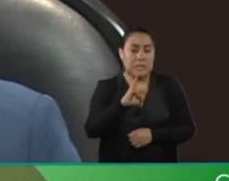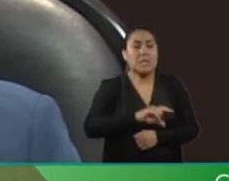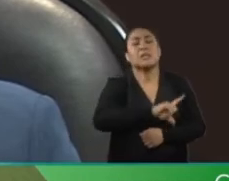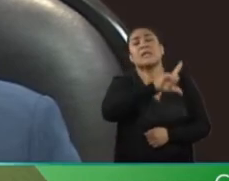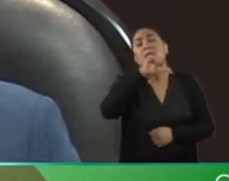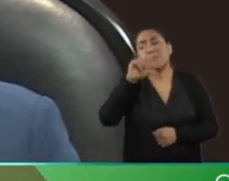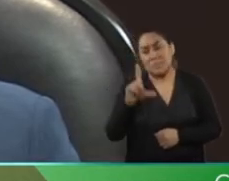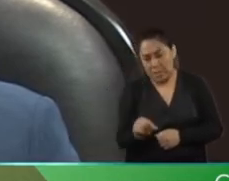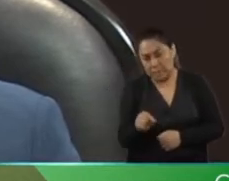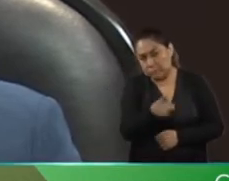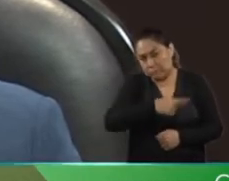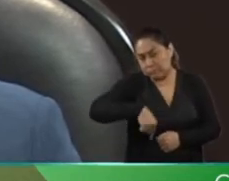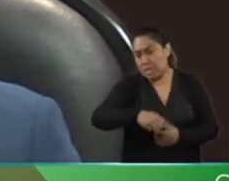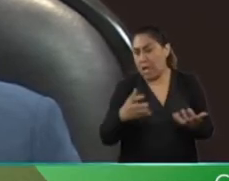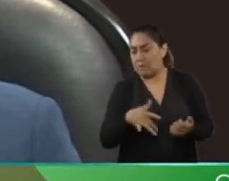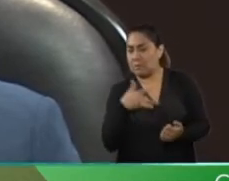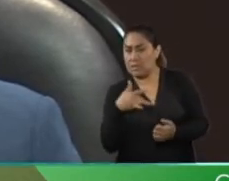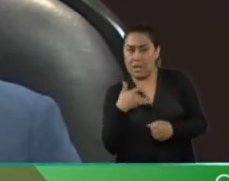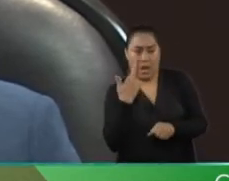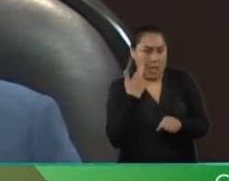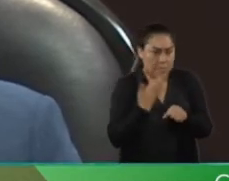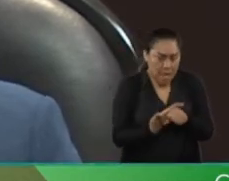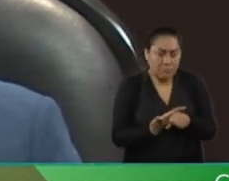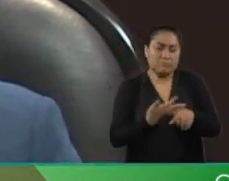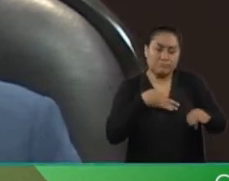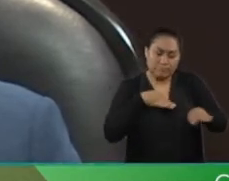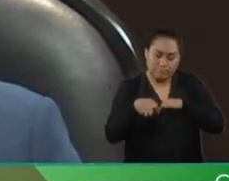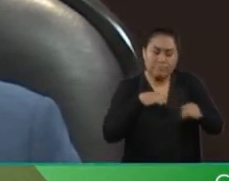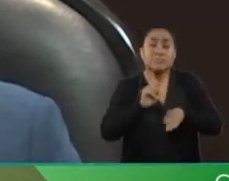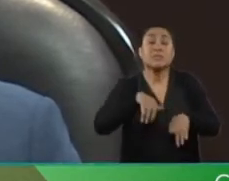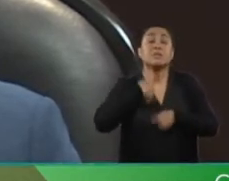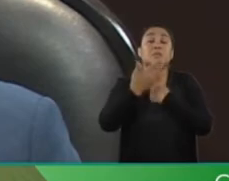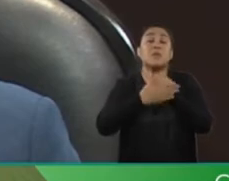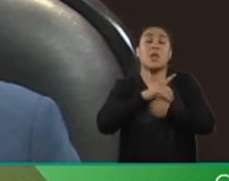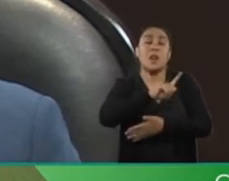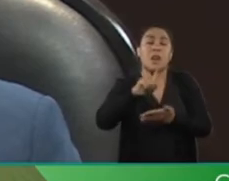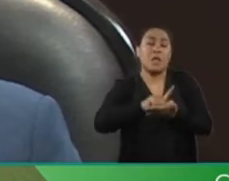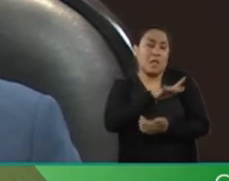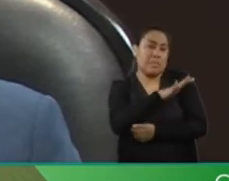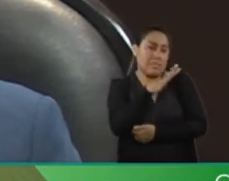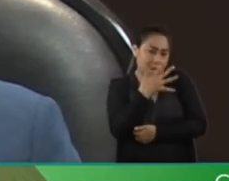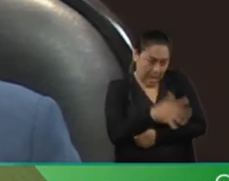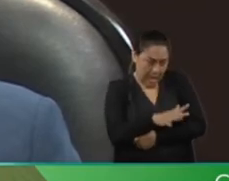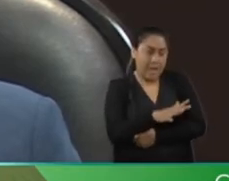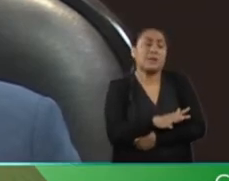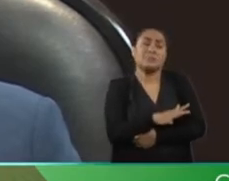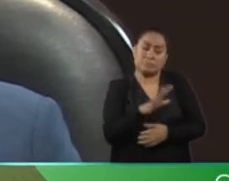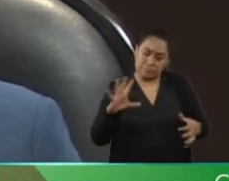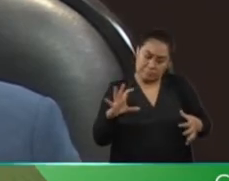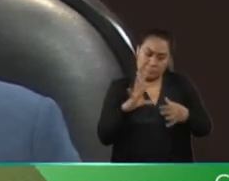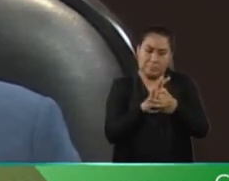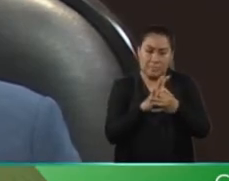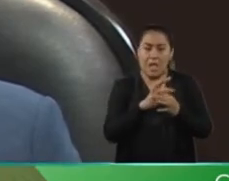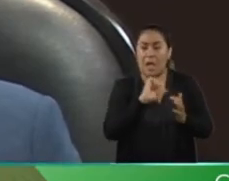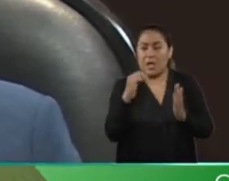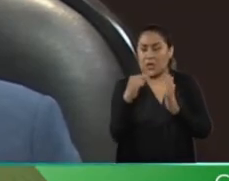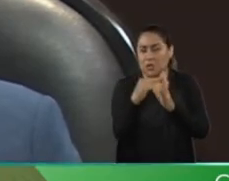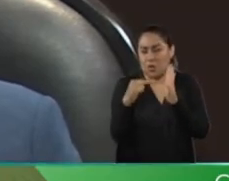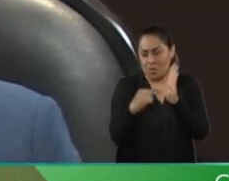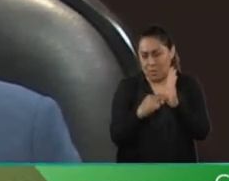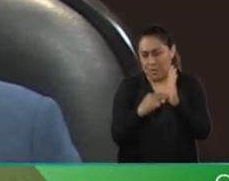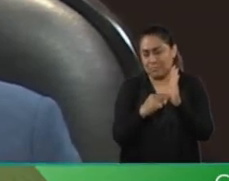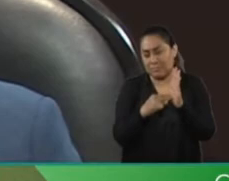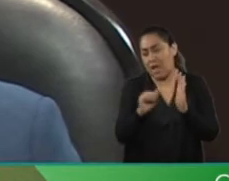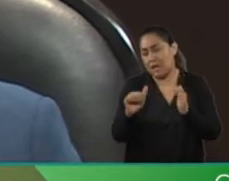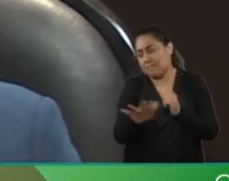de manera responsable y diligente a elaborar y aprobar la Ley General de la materia y armonizar el marco normativo de las leyes que correspondan